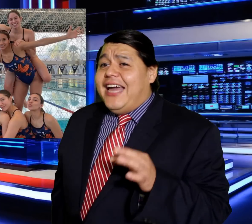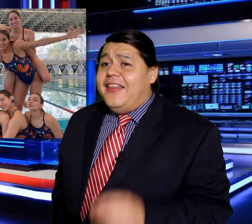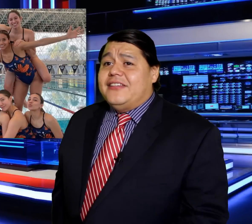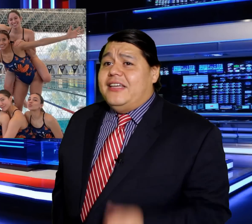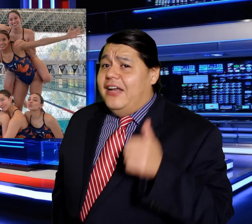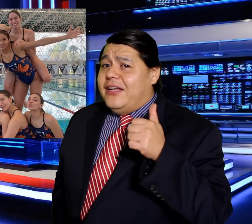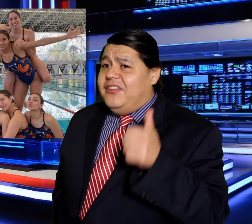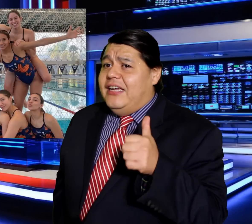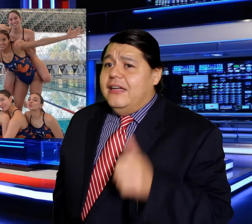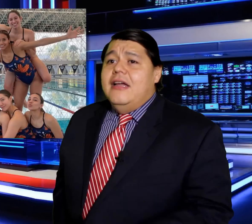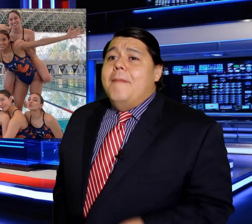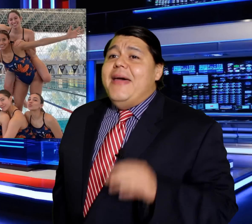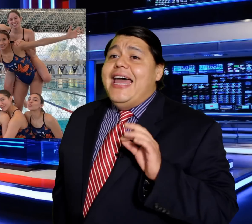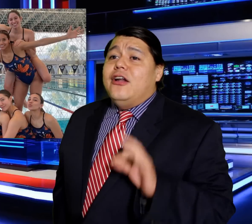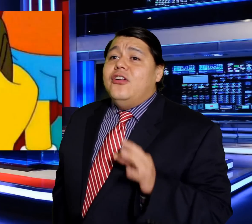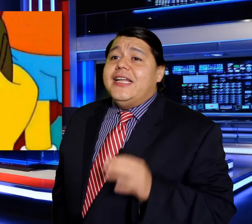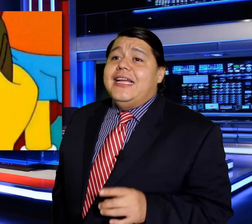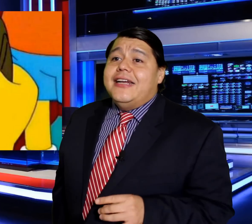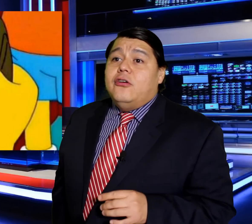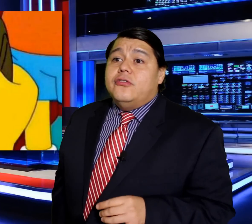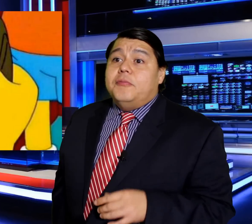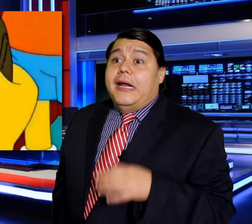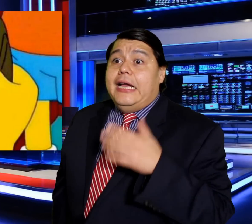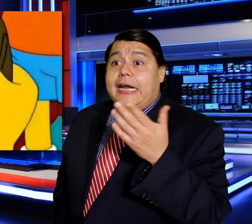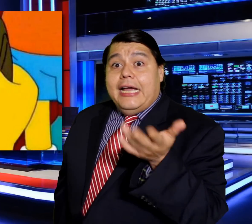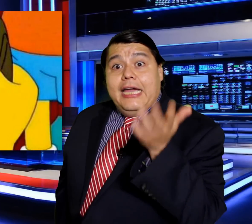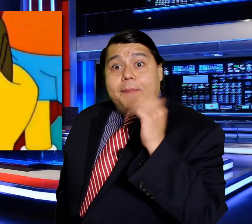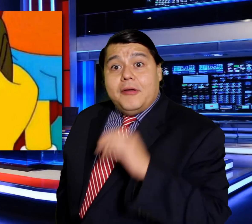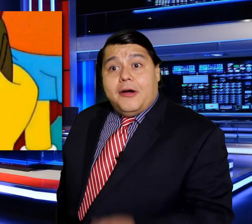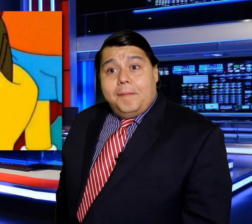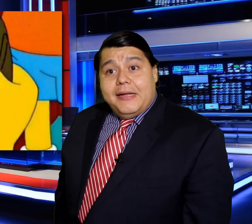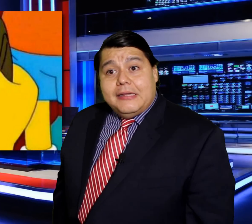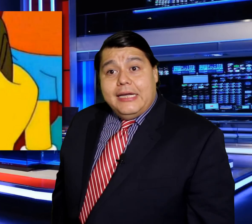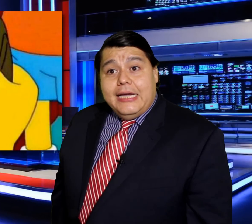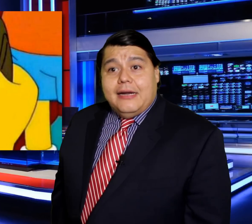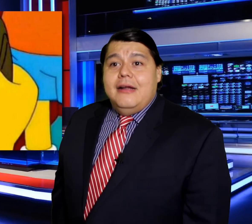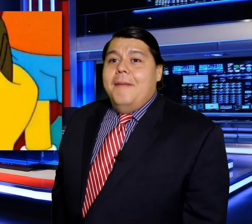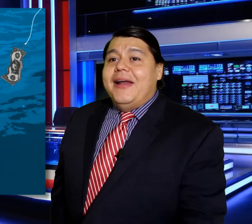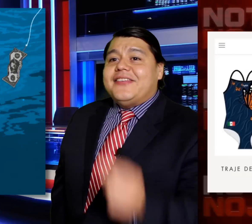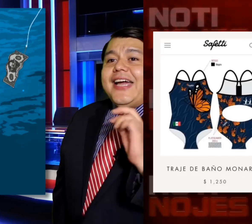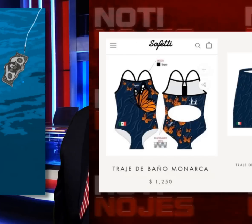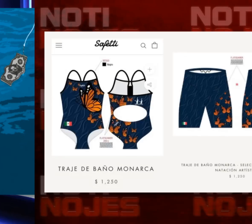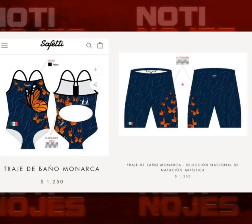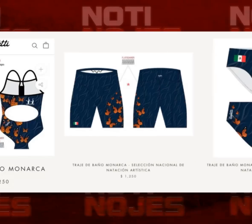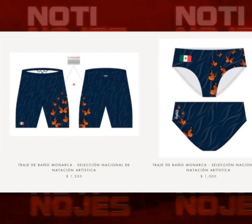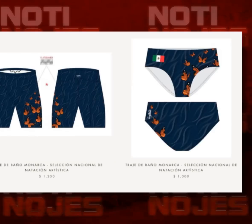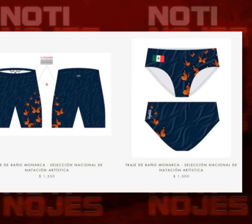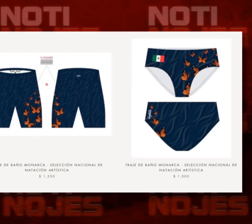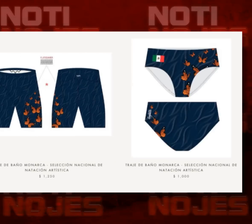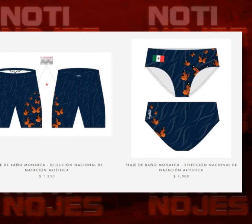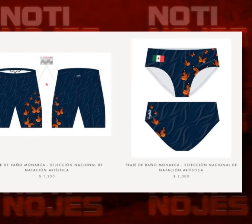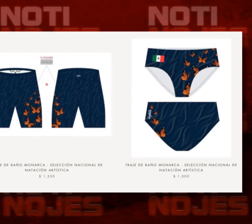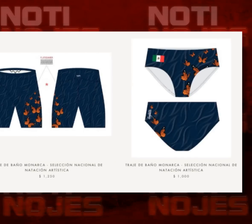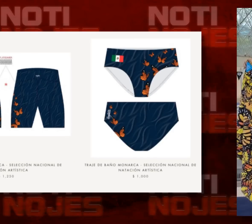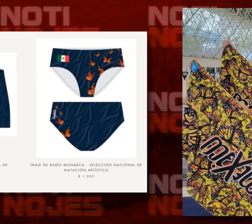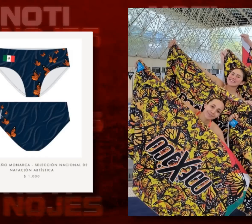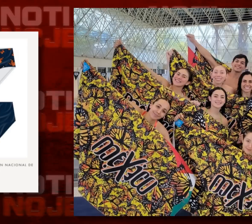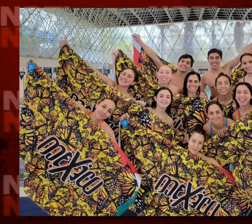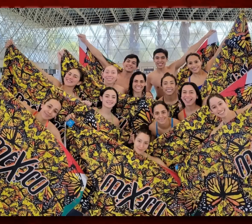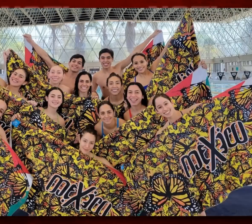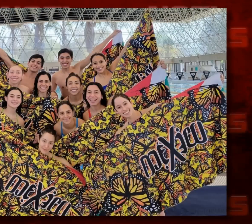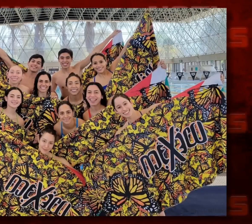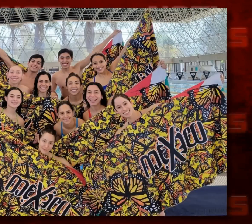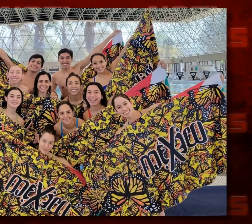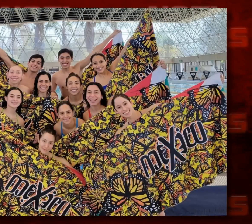salieron clasificadas, claro que sí, pero no tenían recursos para ir a Egipto a competir. Para sacar fondos se pusieron a vender trajes de baño y